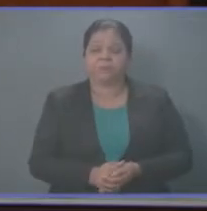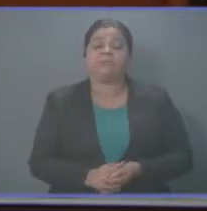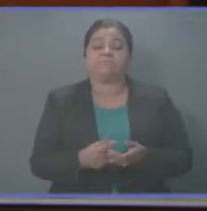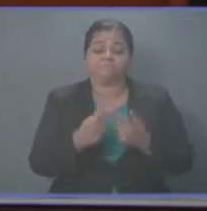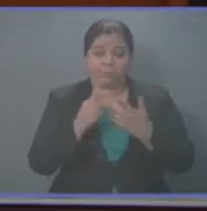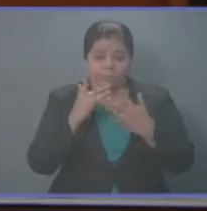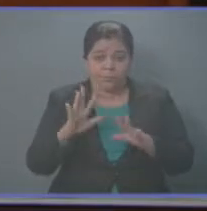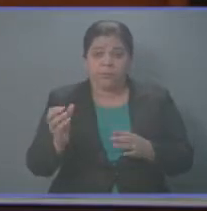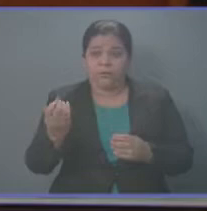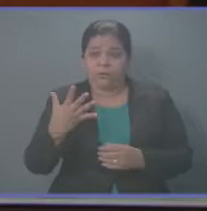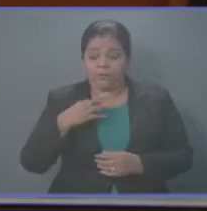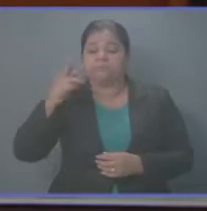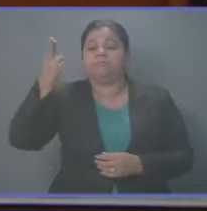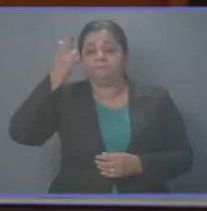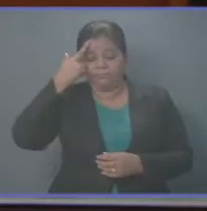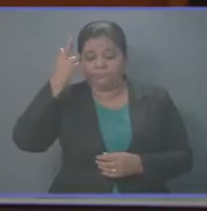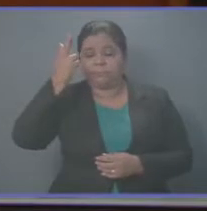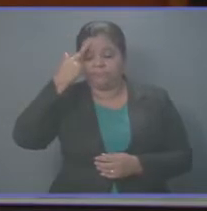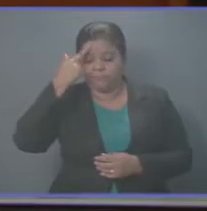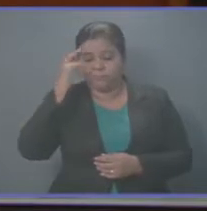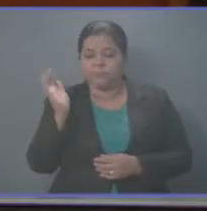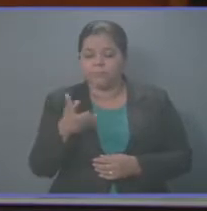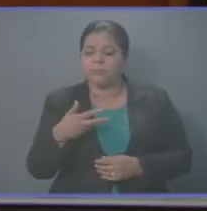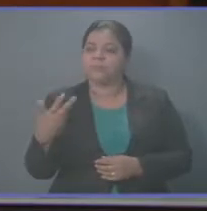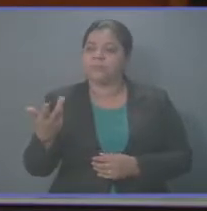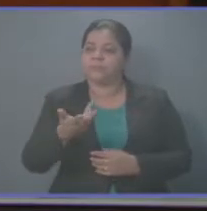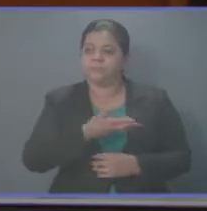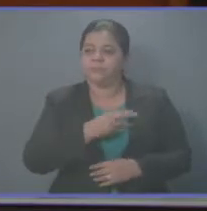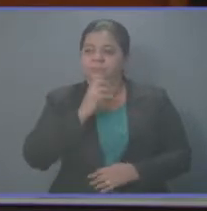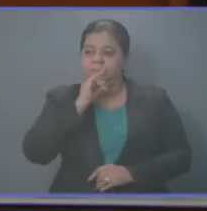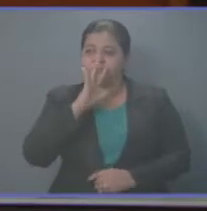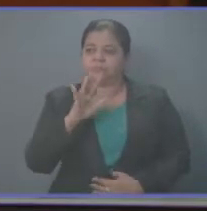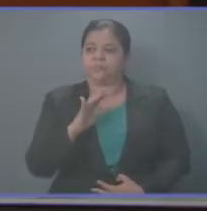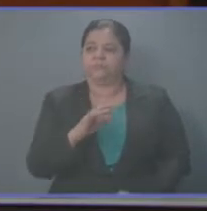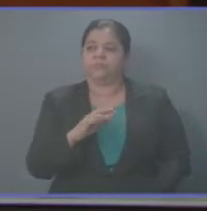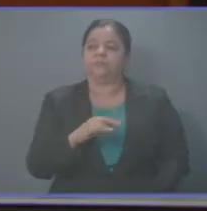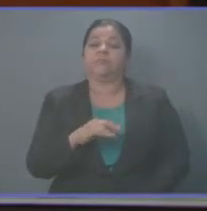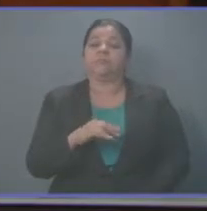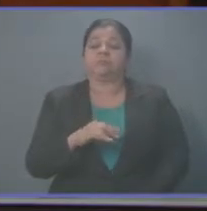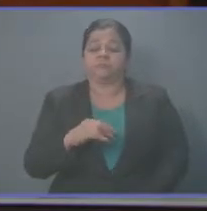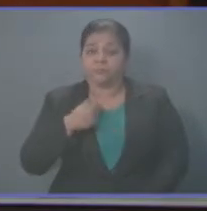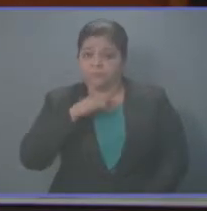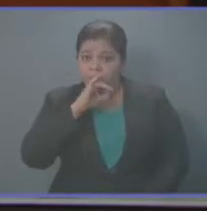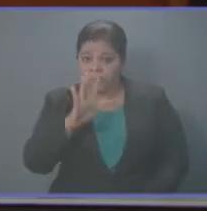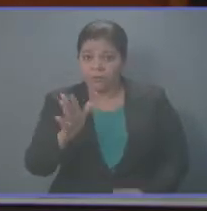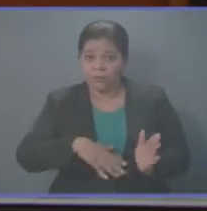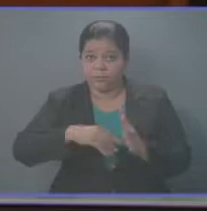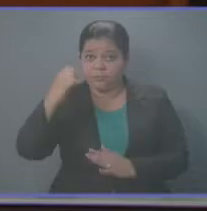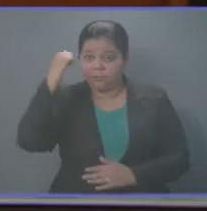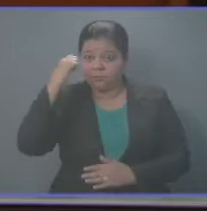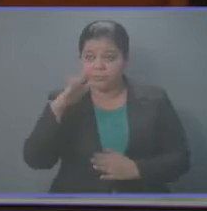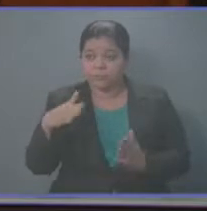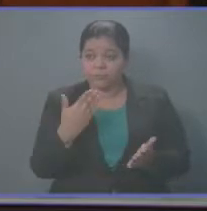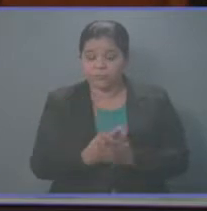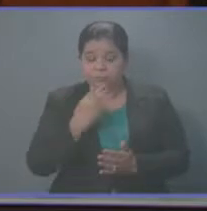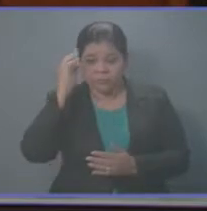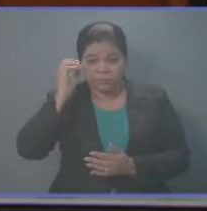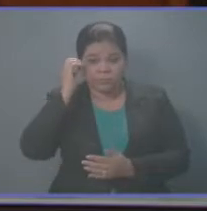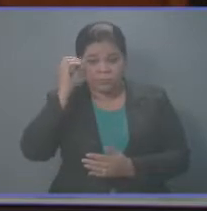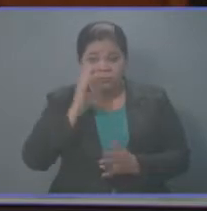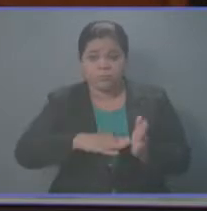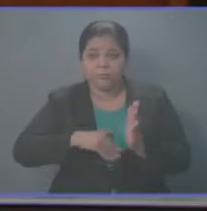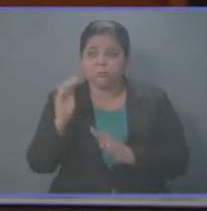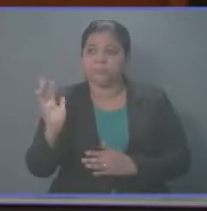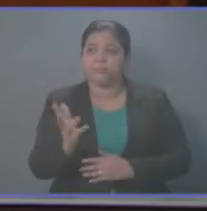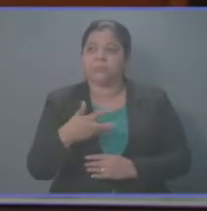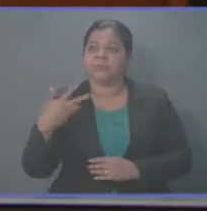dieron la razón. Nosotros lo dijimos hace casi un mes. Estas son las principales observaciones por las cuales